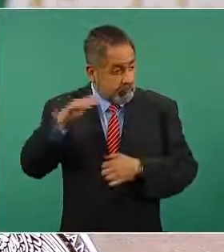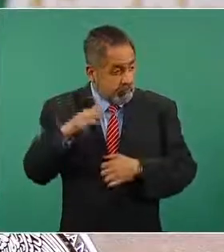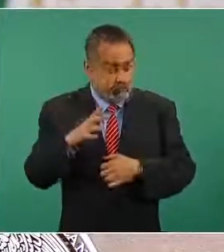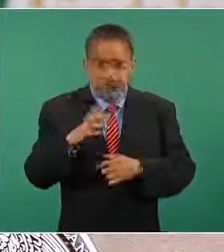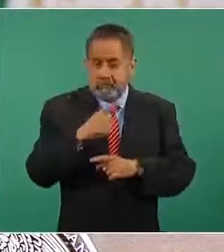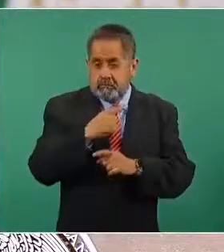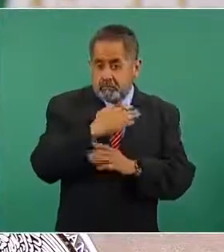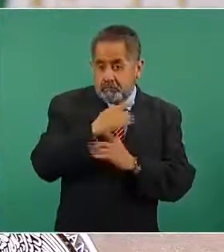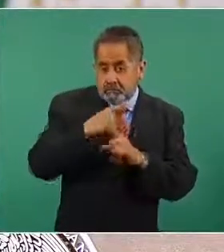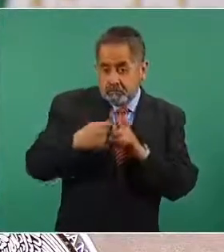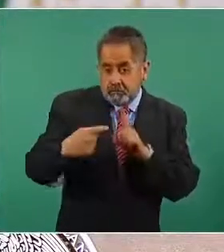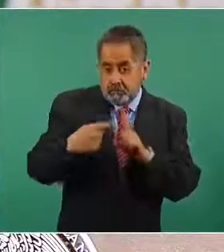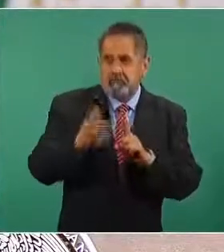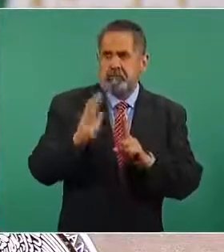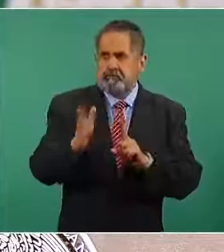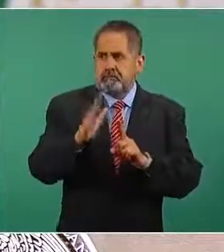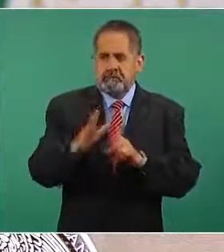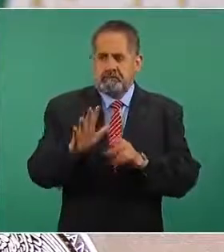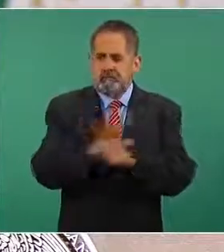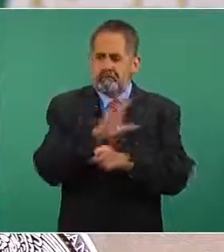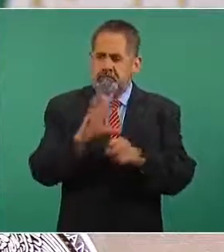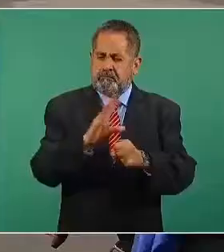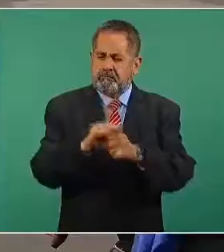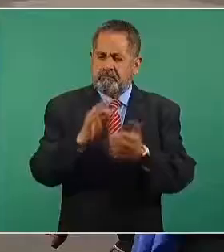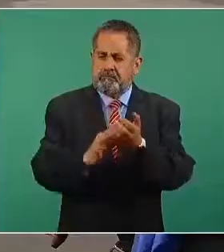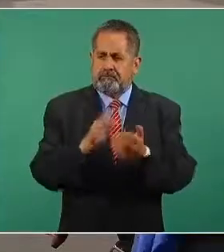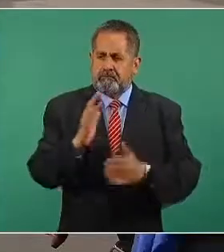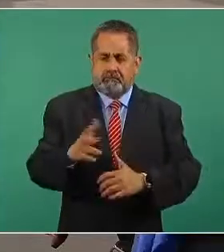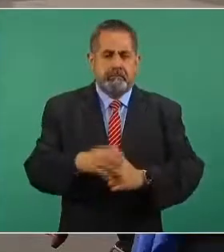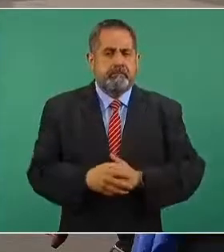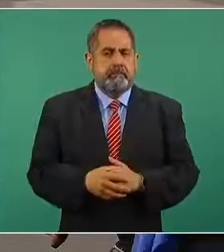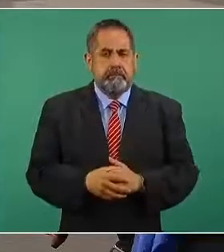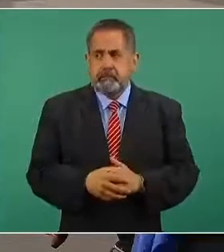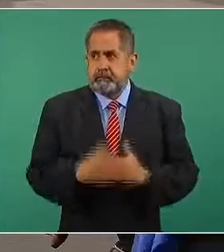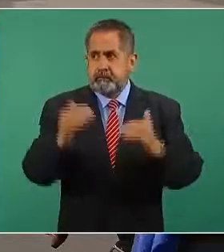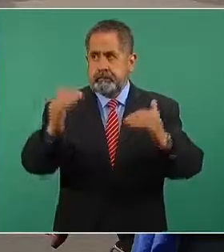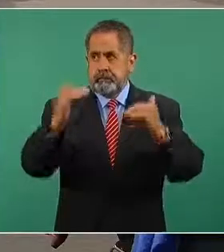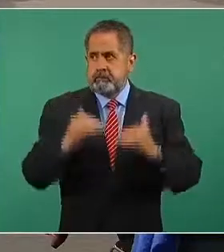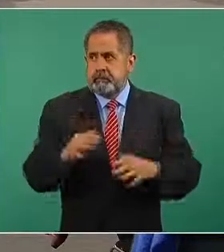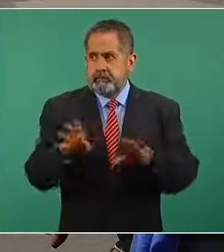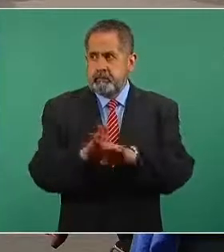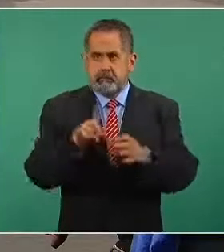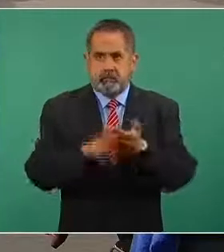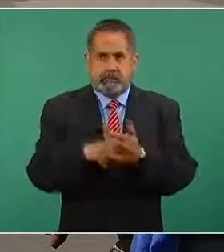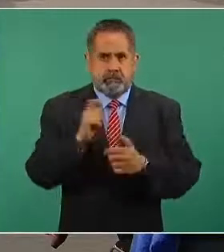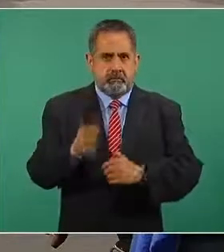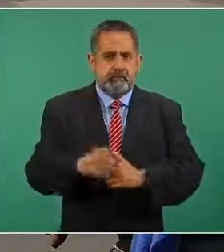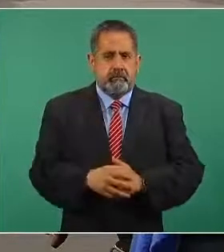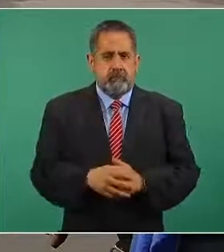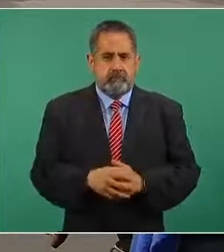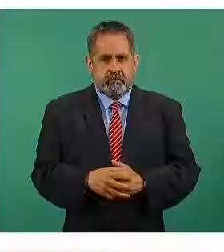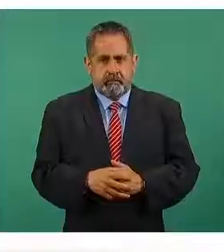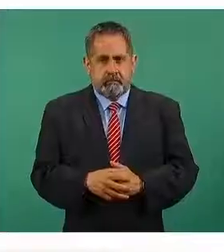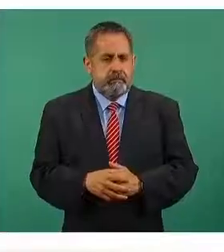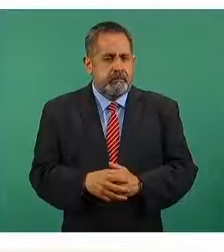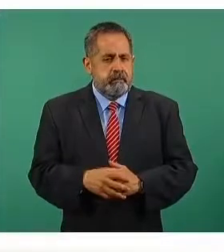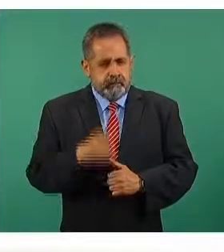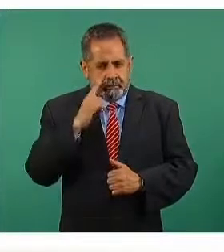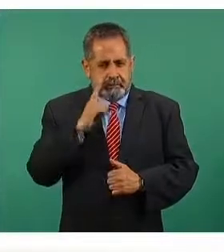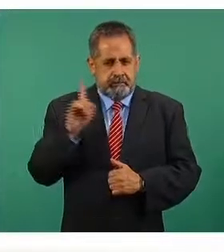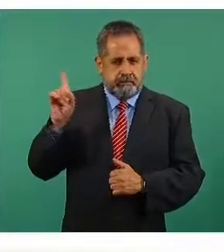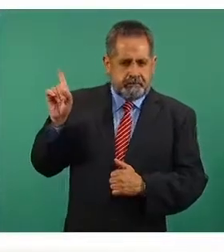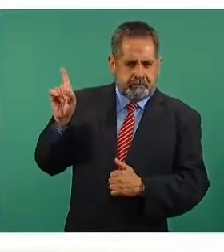existen residentes en el país. En la siguiente diapositiva lo que vemos es un elemento importante de